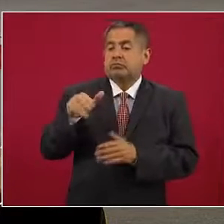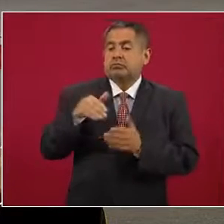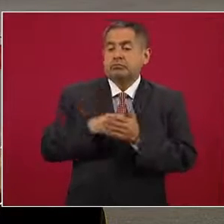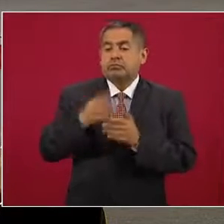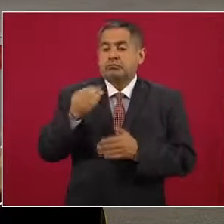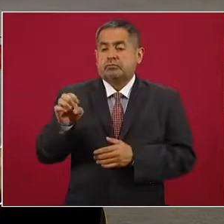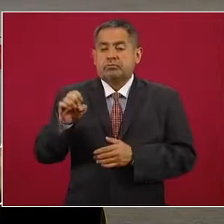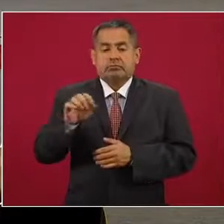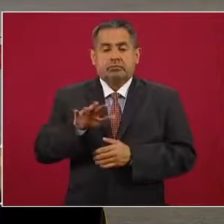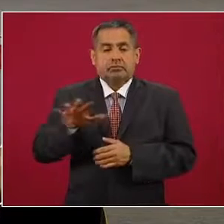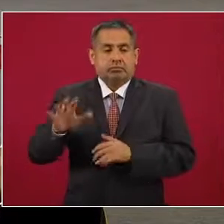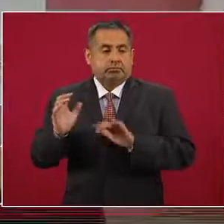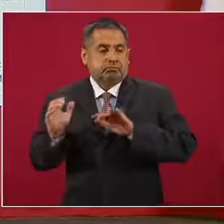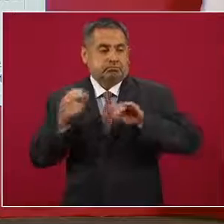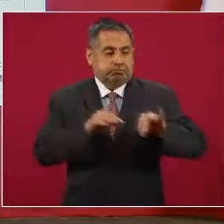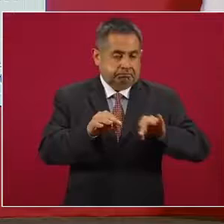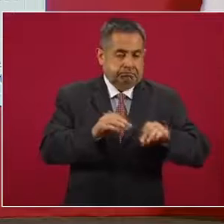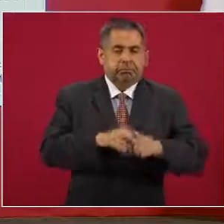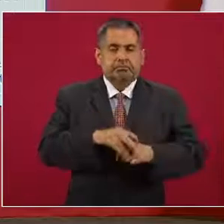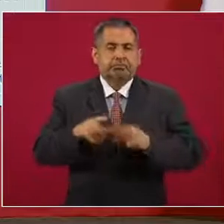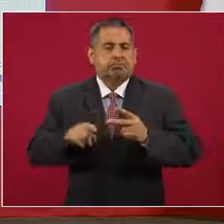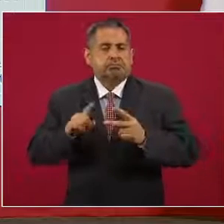68.955 empleos, en febrero